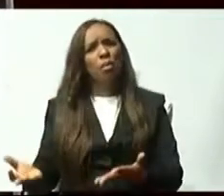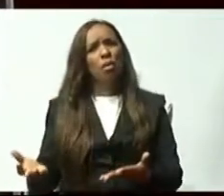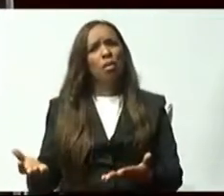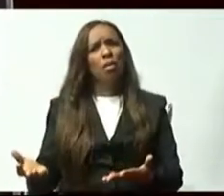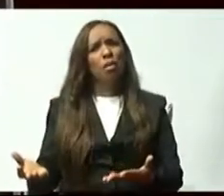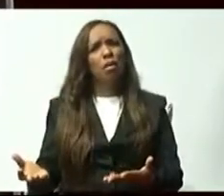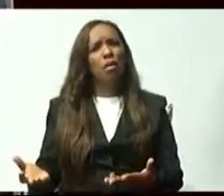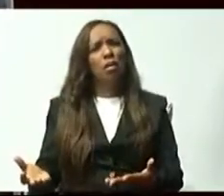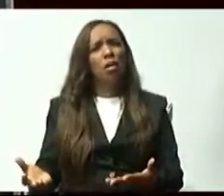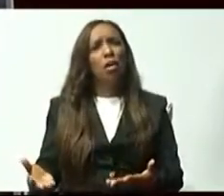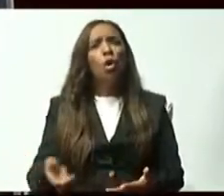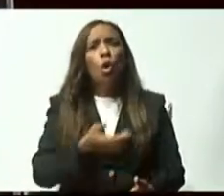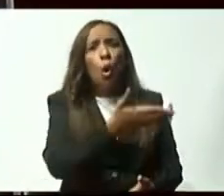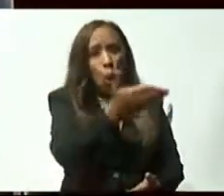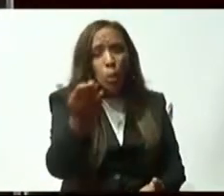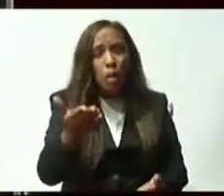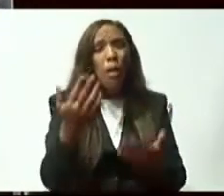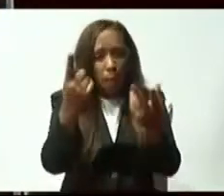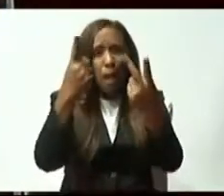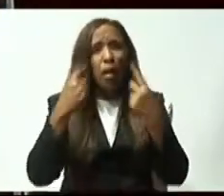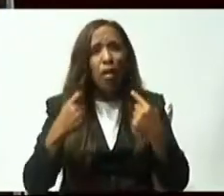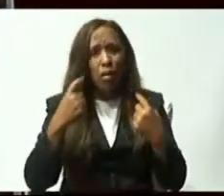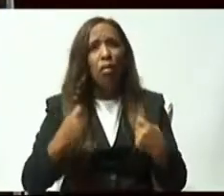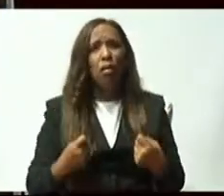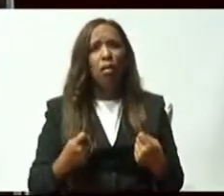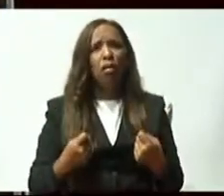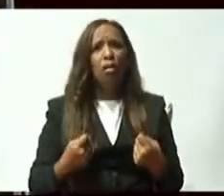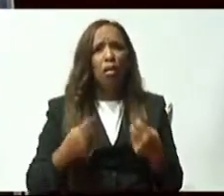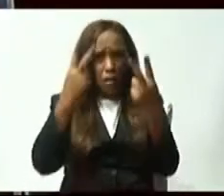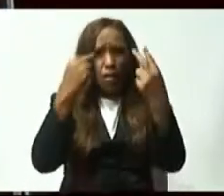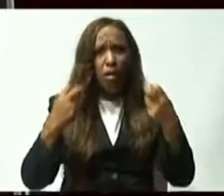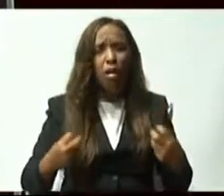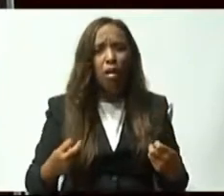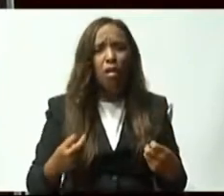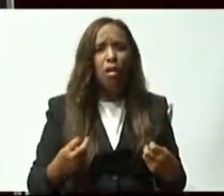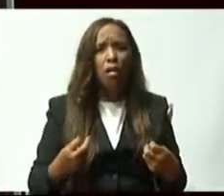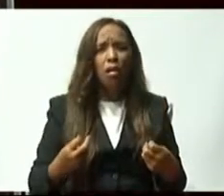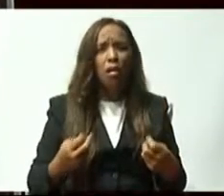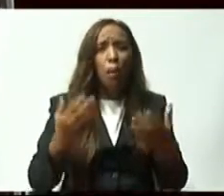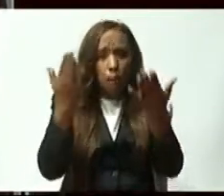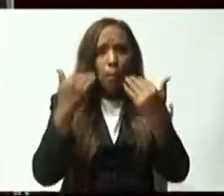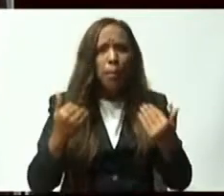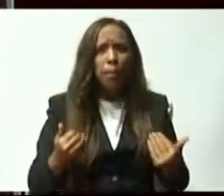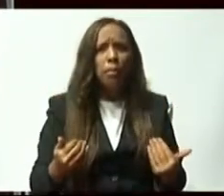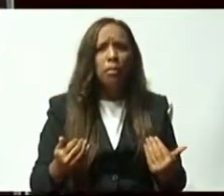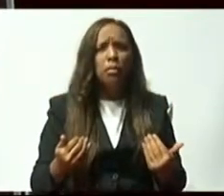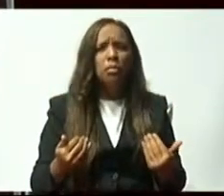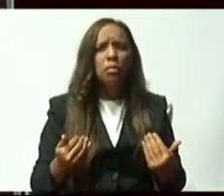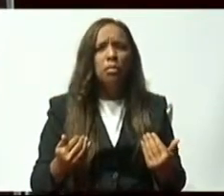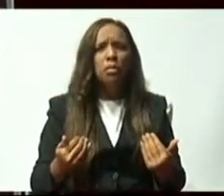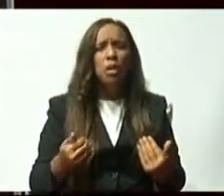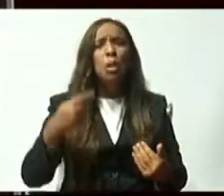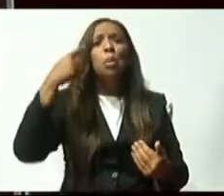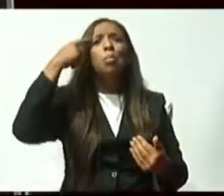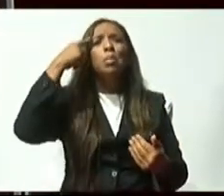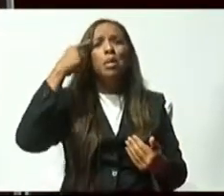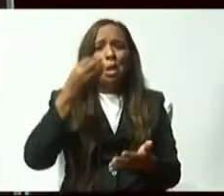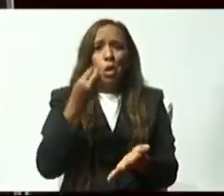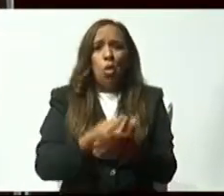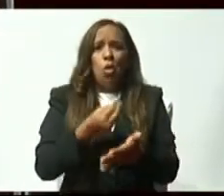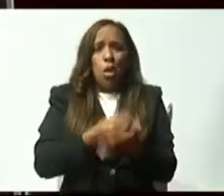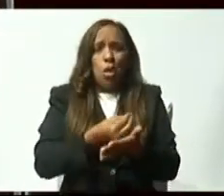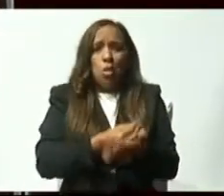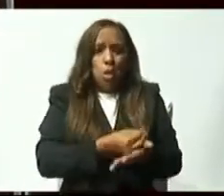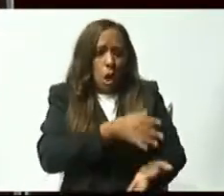transferencia o algún chele a un centavo de la cuenta de uno de esos imputados a mi